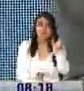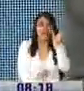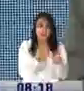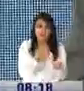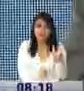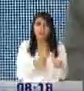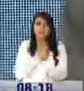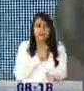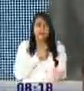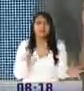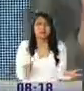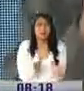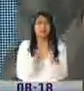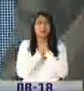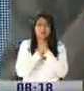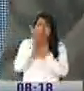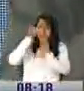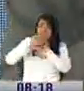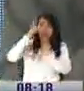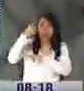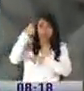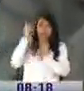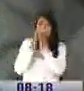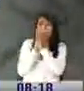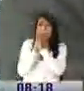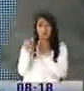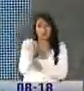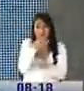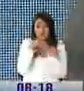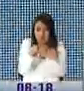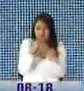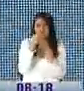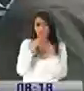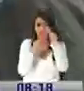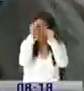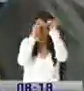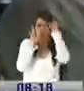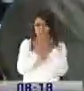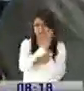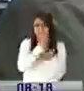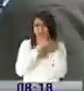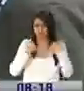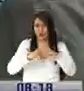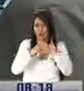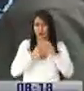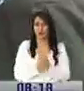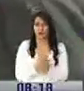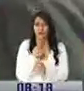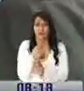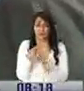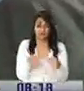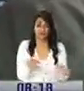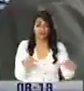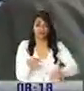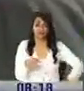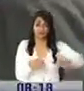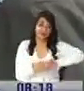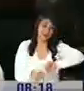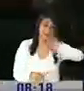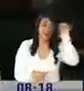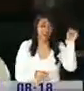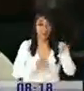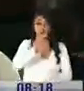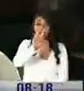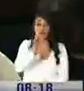de y exigirle a los gobiernos que continúen con estos programas además advirtió que si los opositores ganan el próximo 2 de